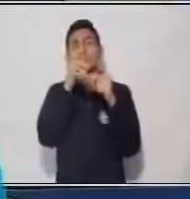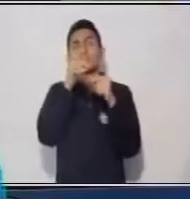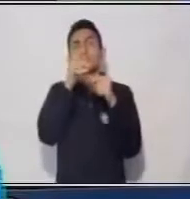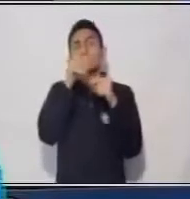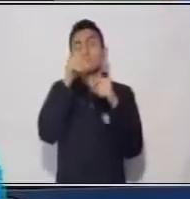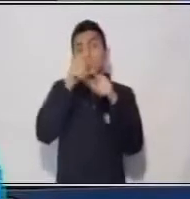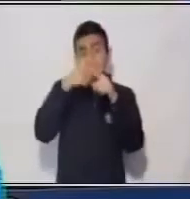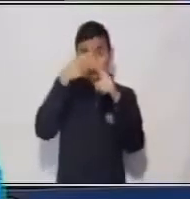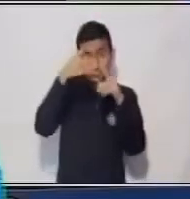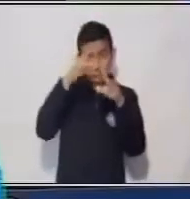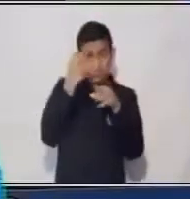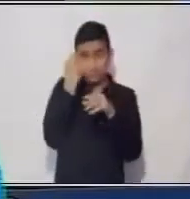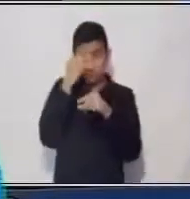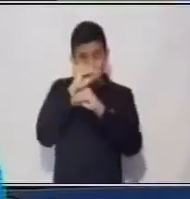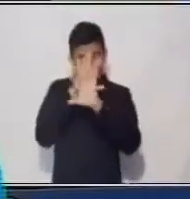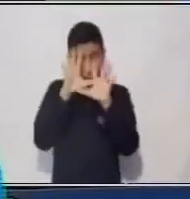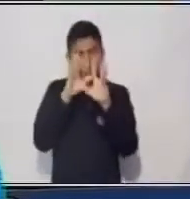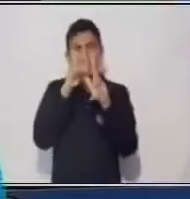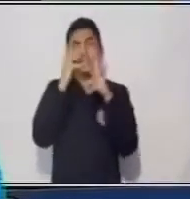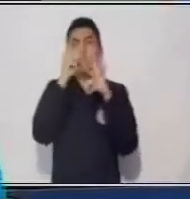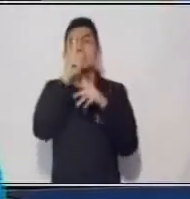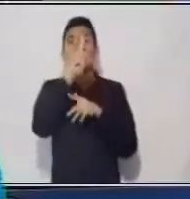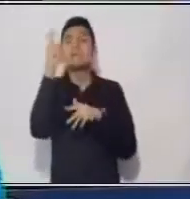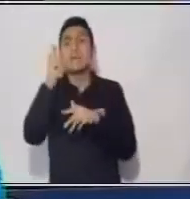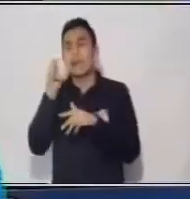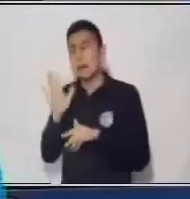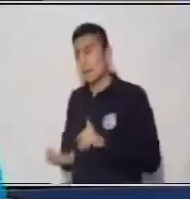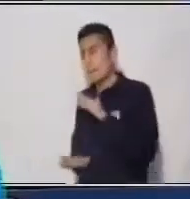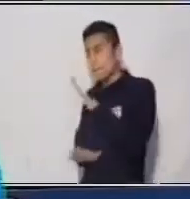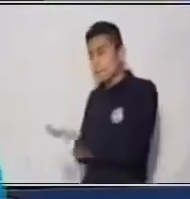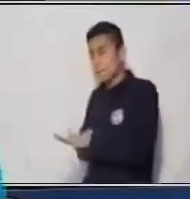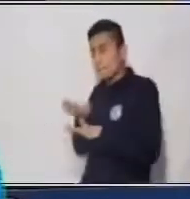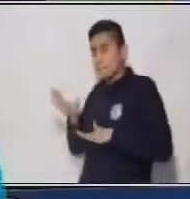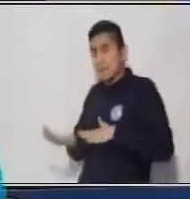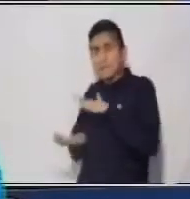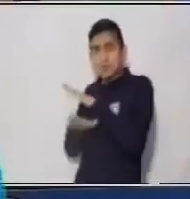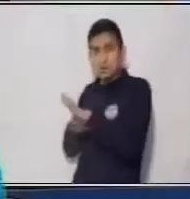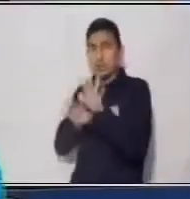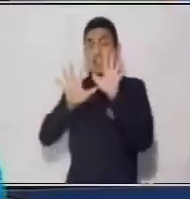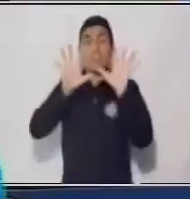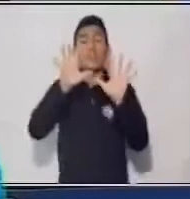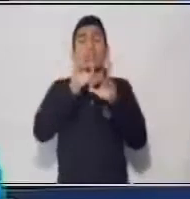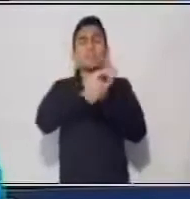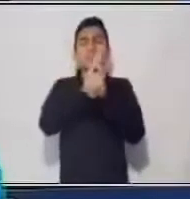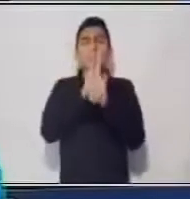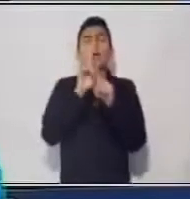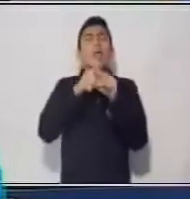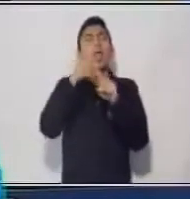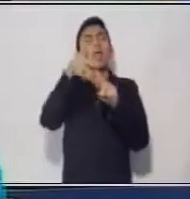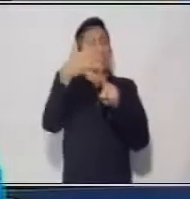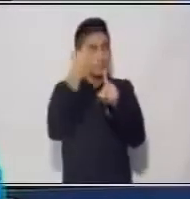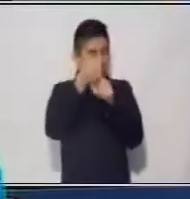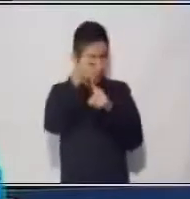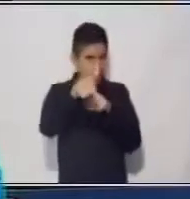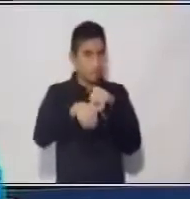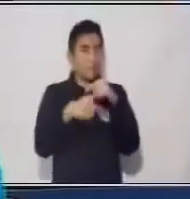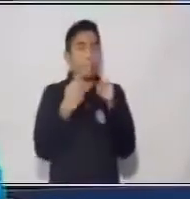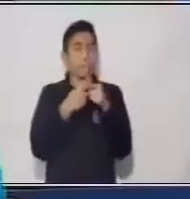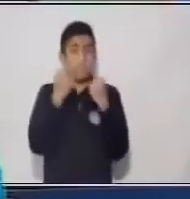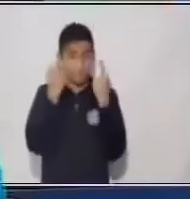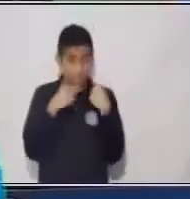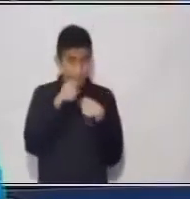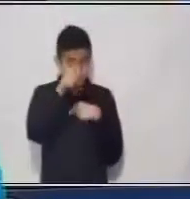impresión que tuvimos fueron 100 pasos en 10 minutos. ¿Qué sucede si ahora voy a ir a la